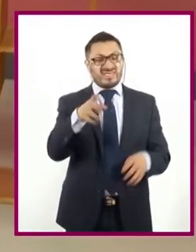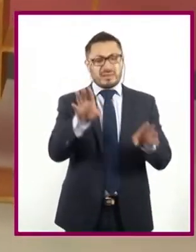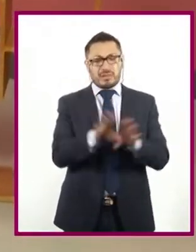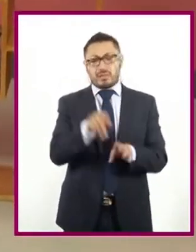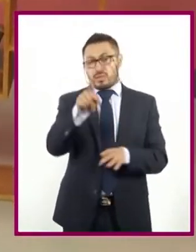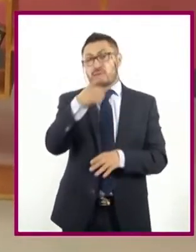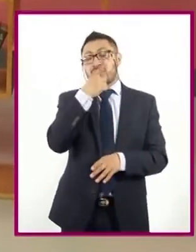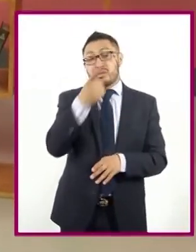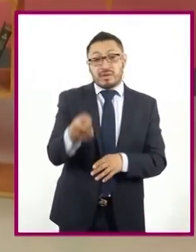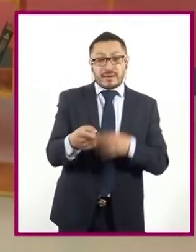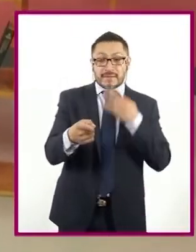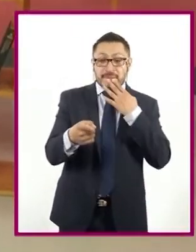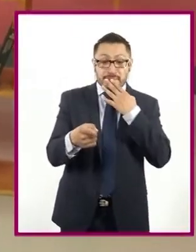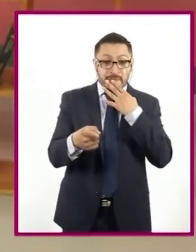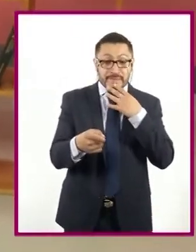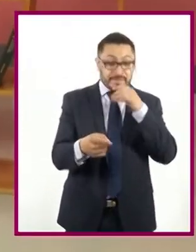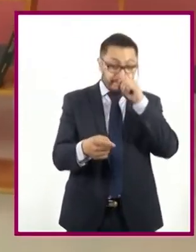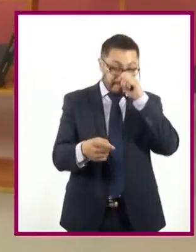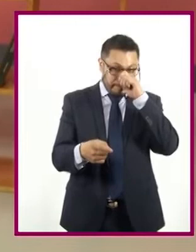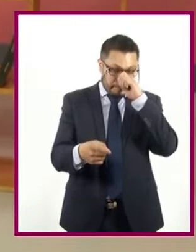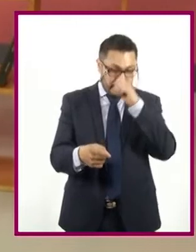menciones deber,